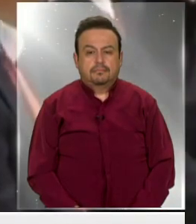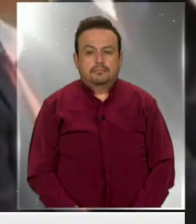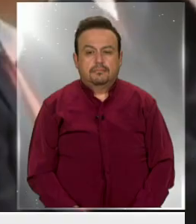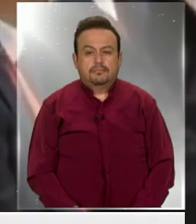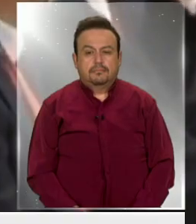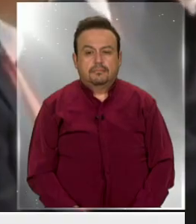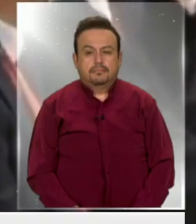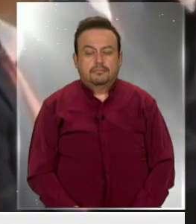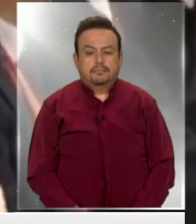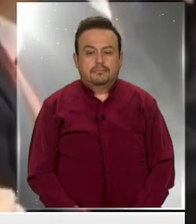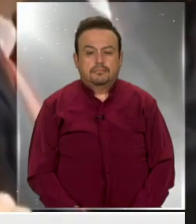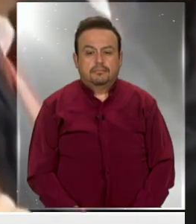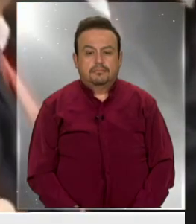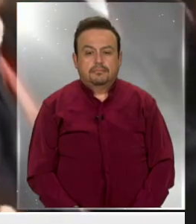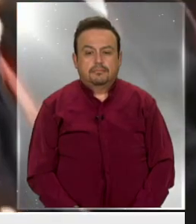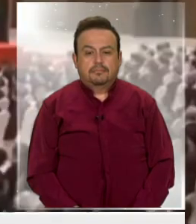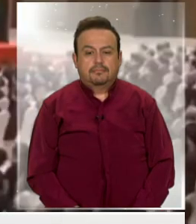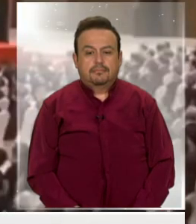y